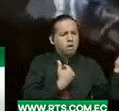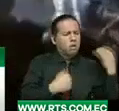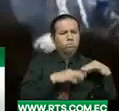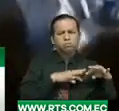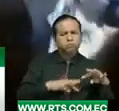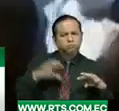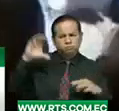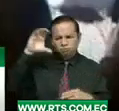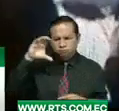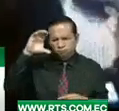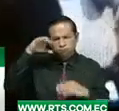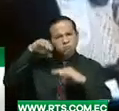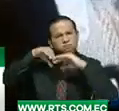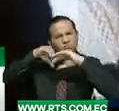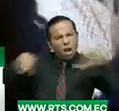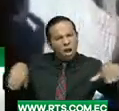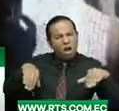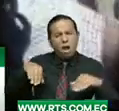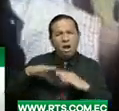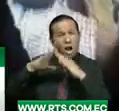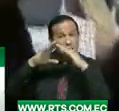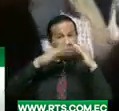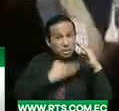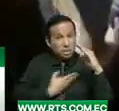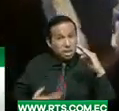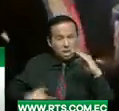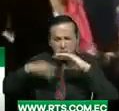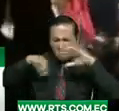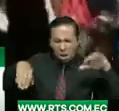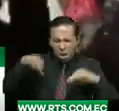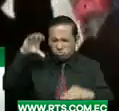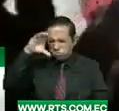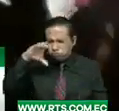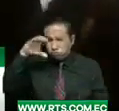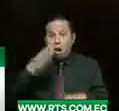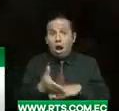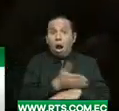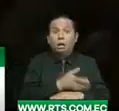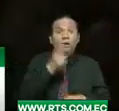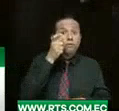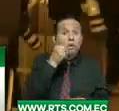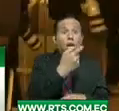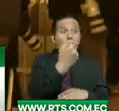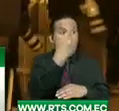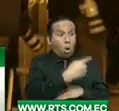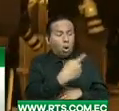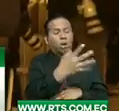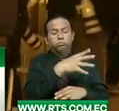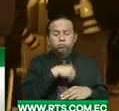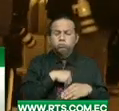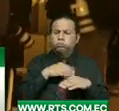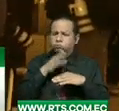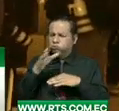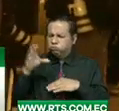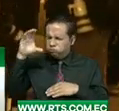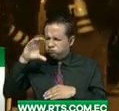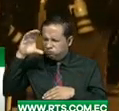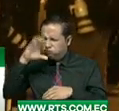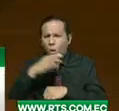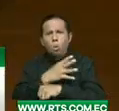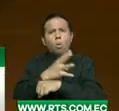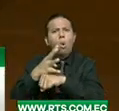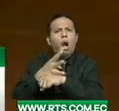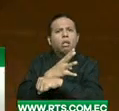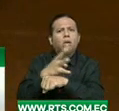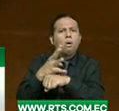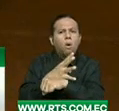de la Fiscalía. Después de casi 4 horas de búsqueda, los agentes se retiraron de la residencia presidencial sin hallar a Paredes. Horas